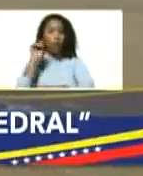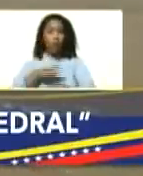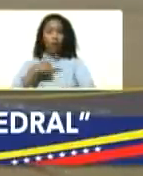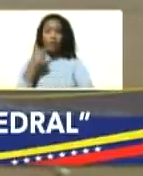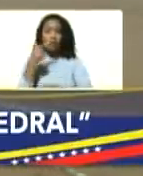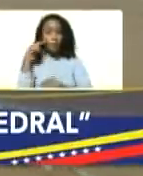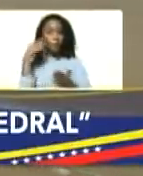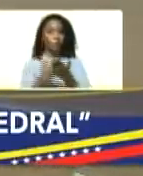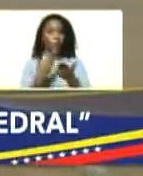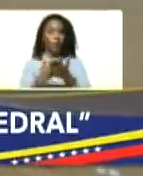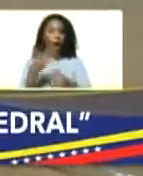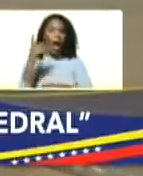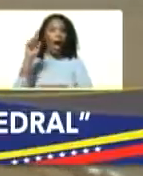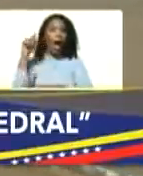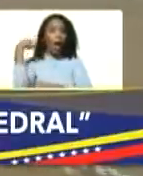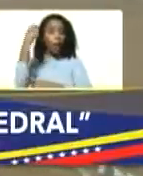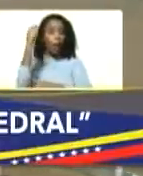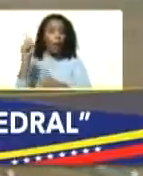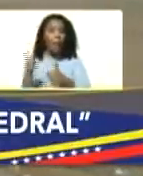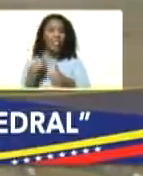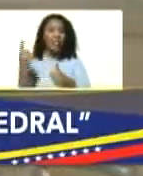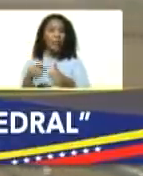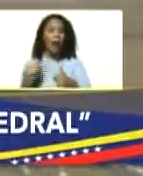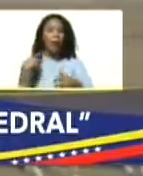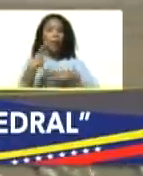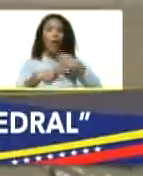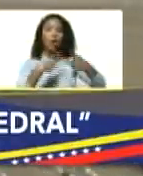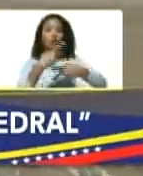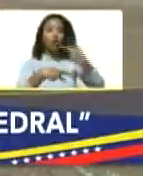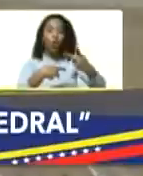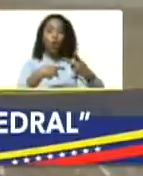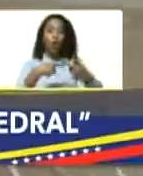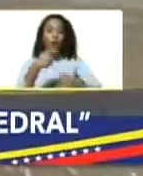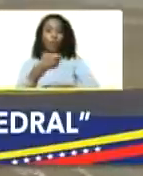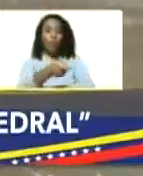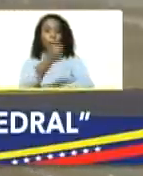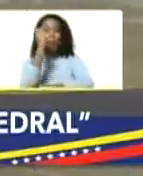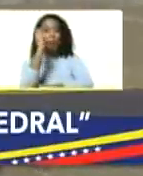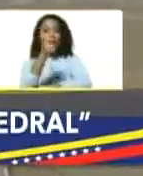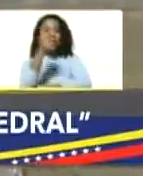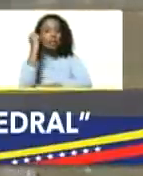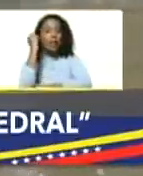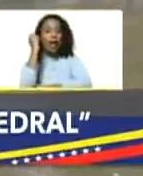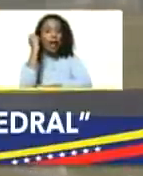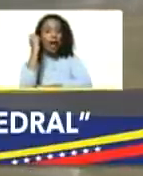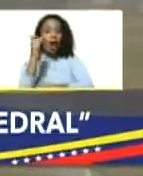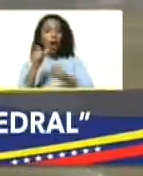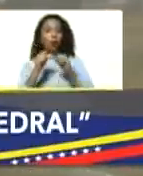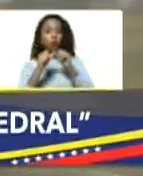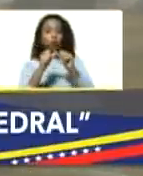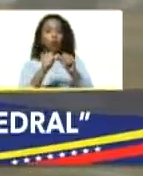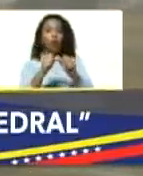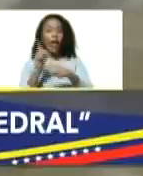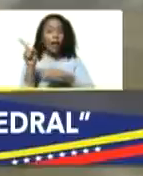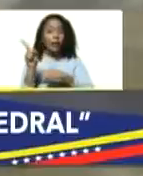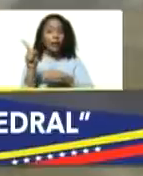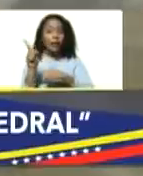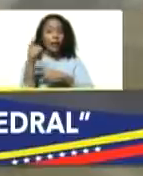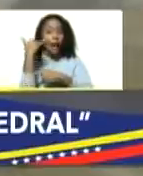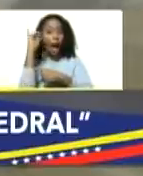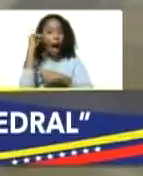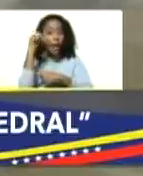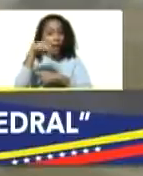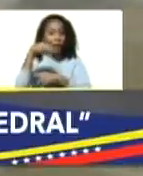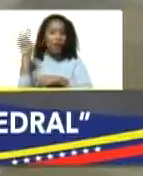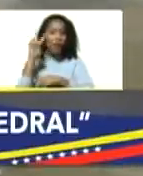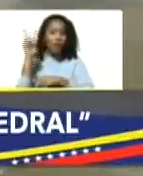es uno de los principales productores de peces de pesca continental que existe en